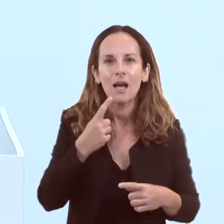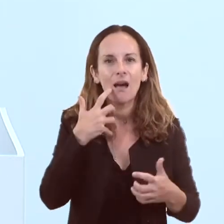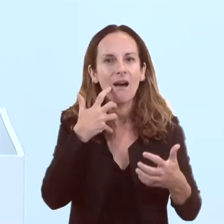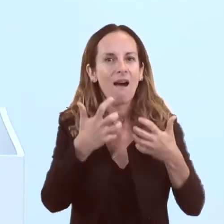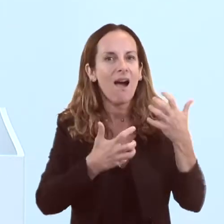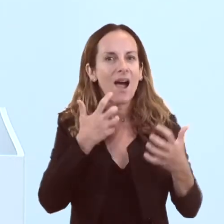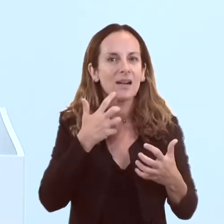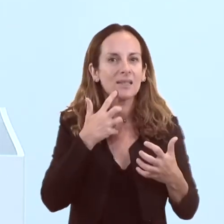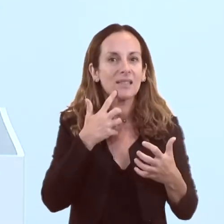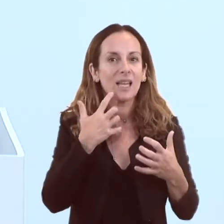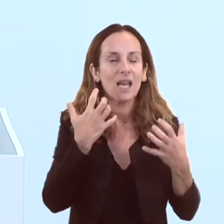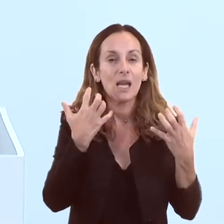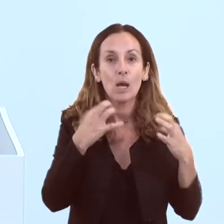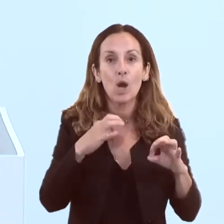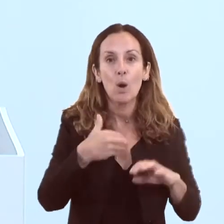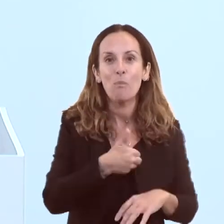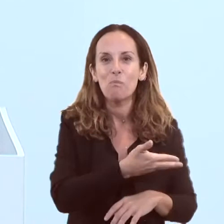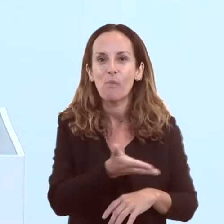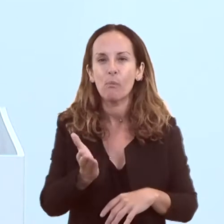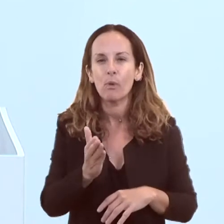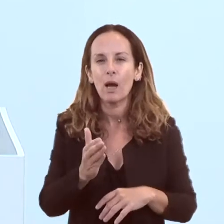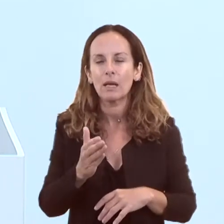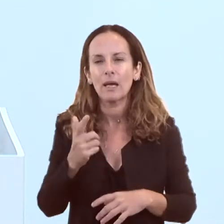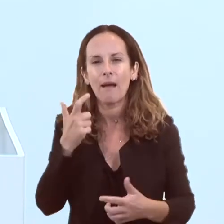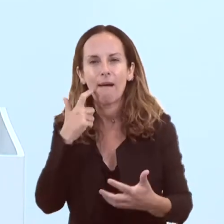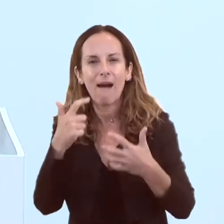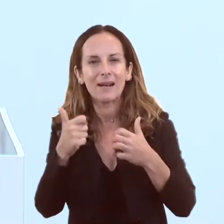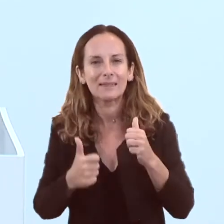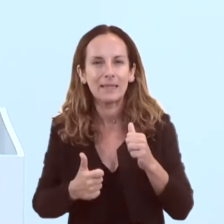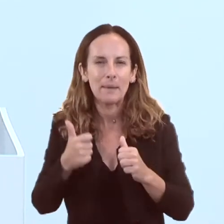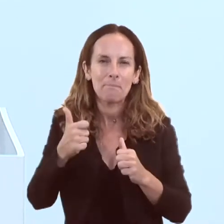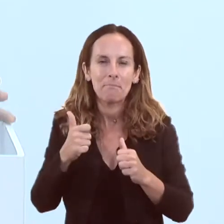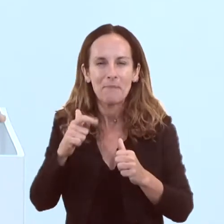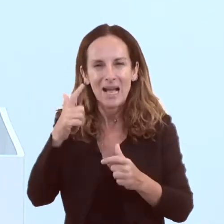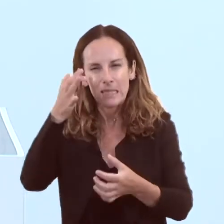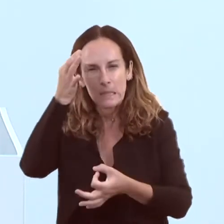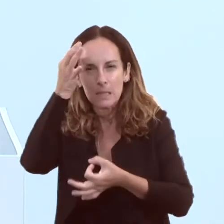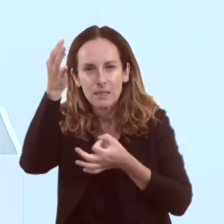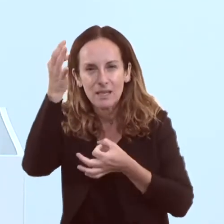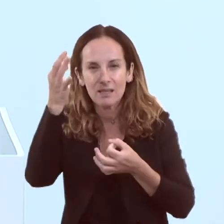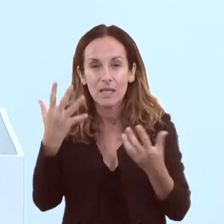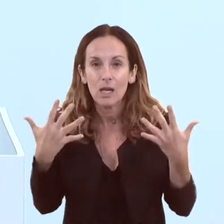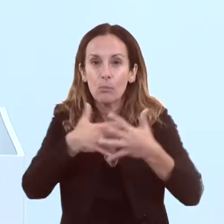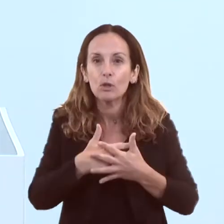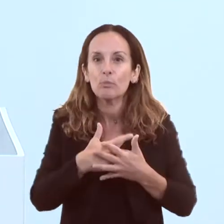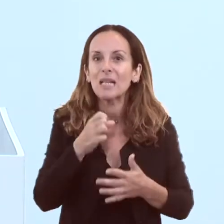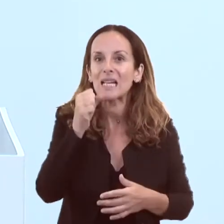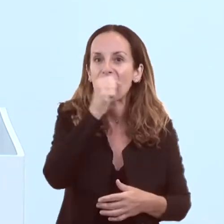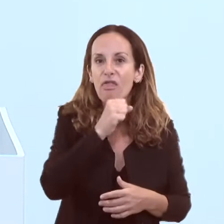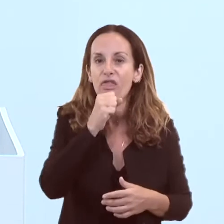más elaborado o que está digamos tratando de convertir la tradición de la canción popular eléctrica